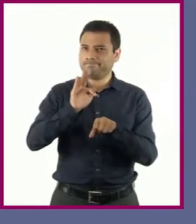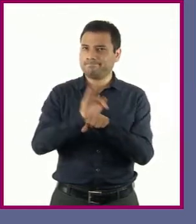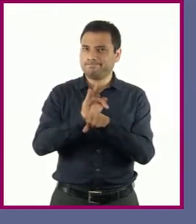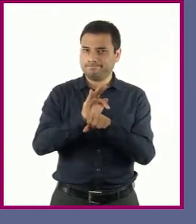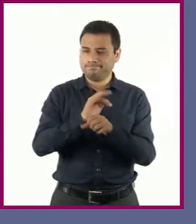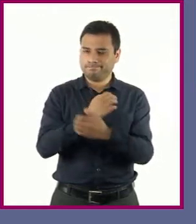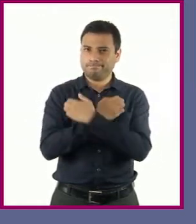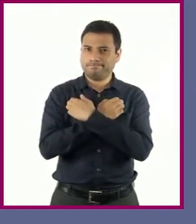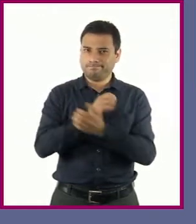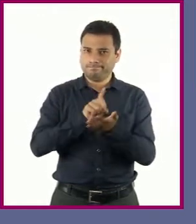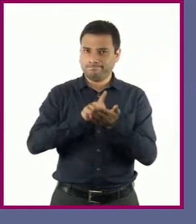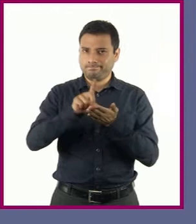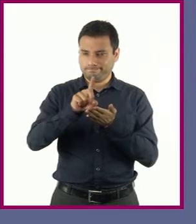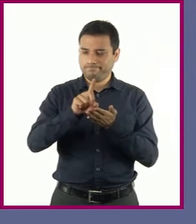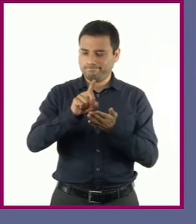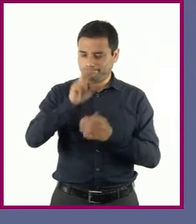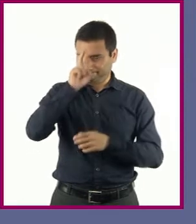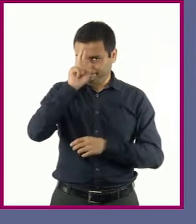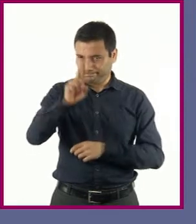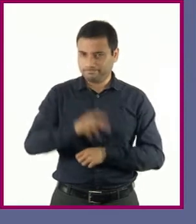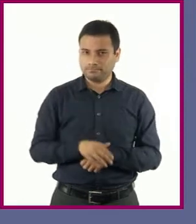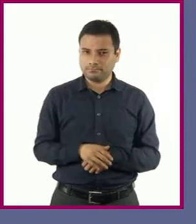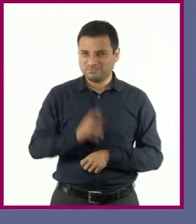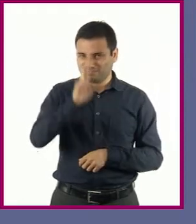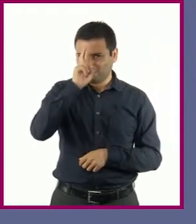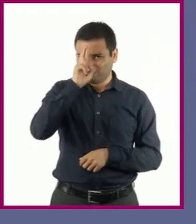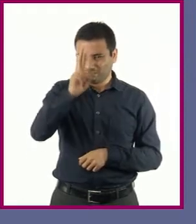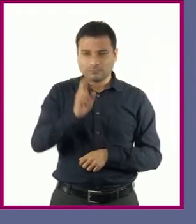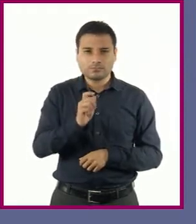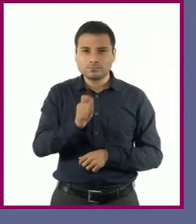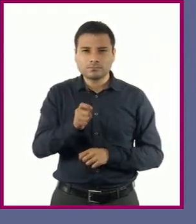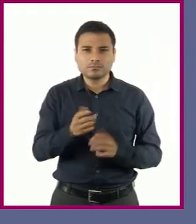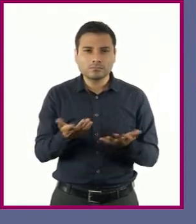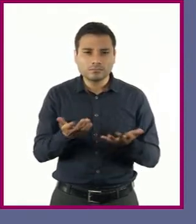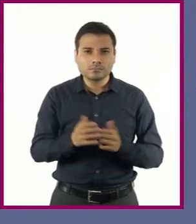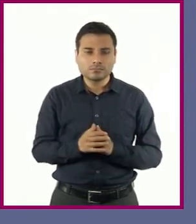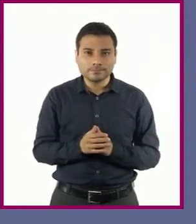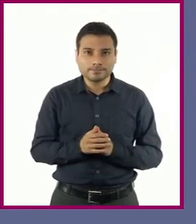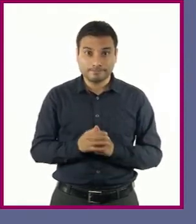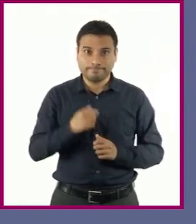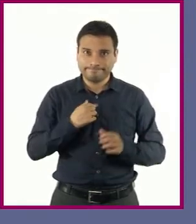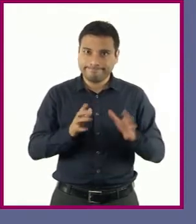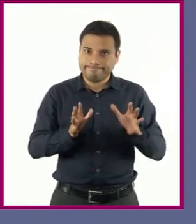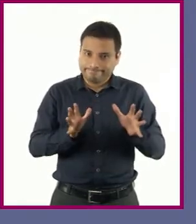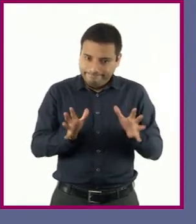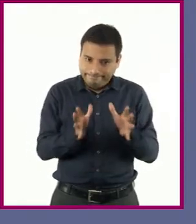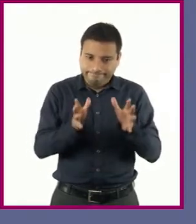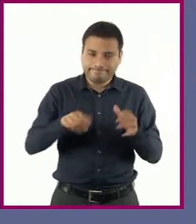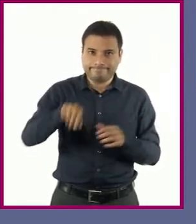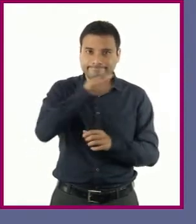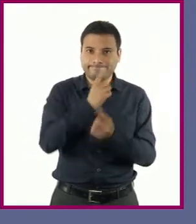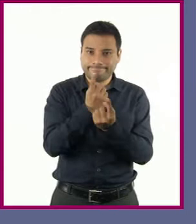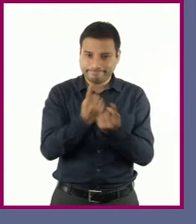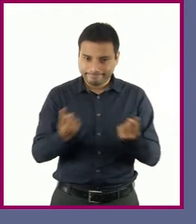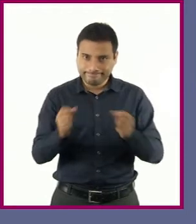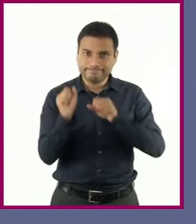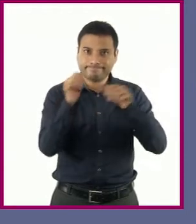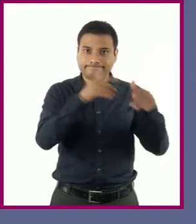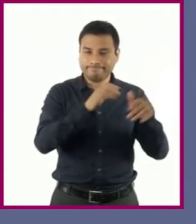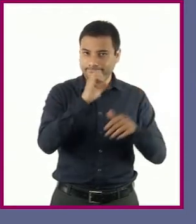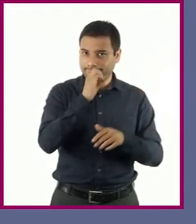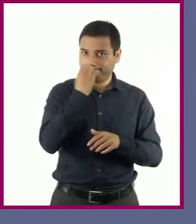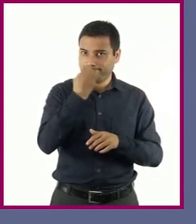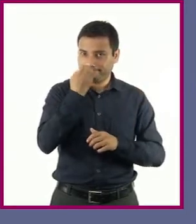educación. Respetar significa no tomar medidas que estorben o impidan el disfrute de este derecho.